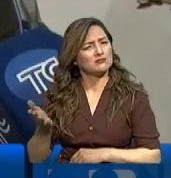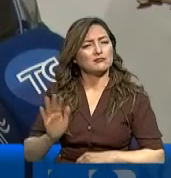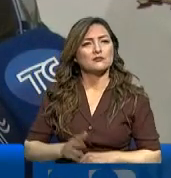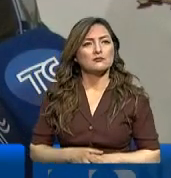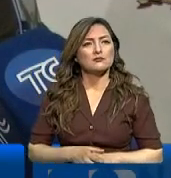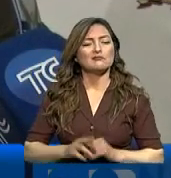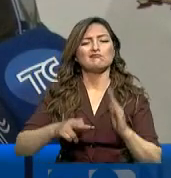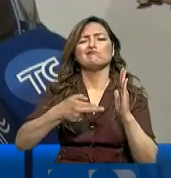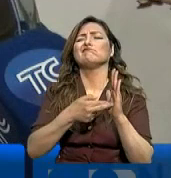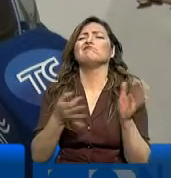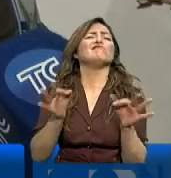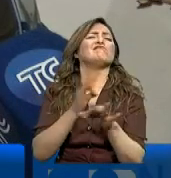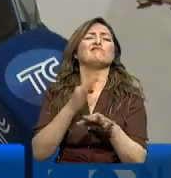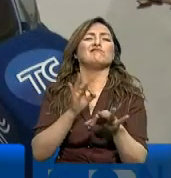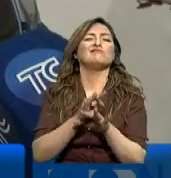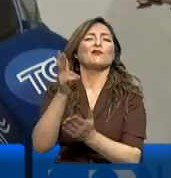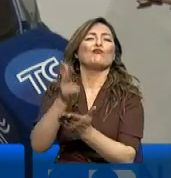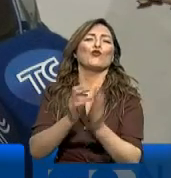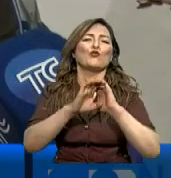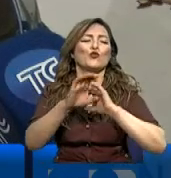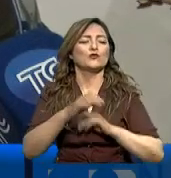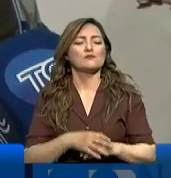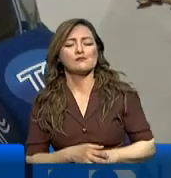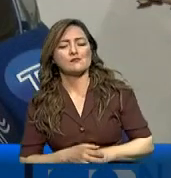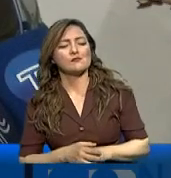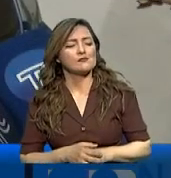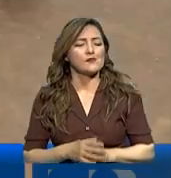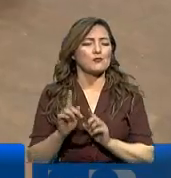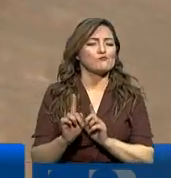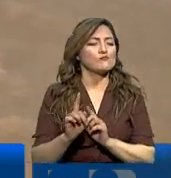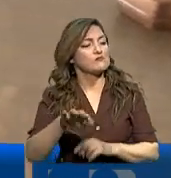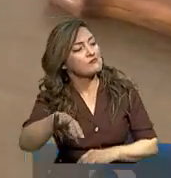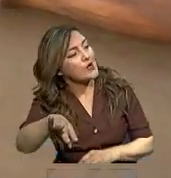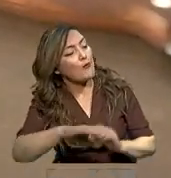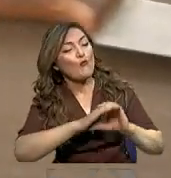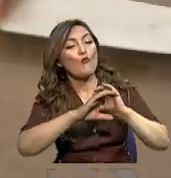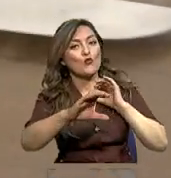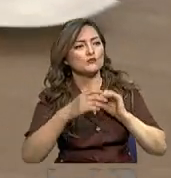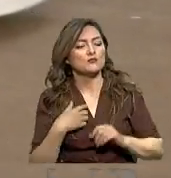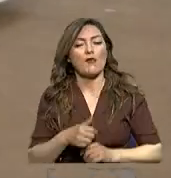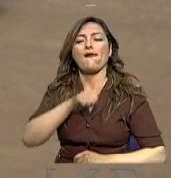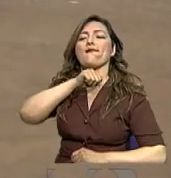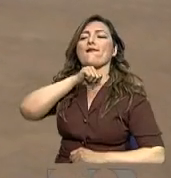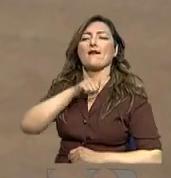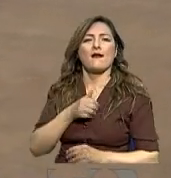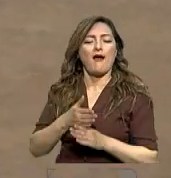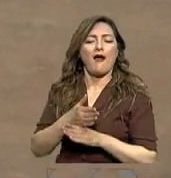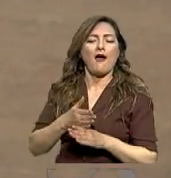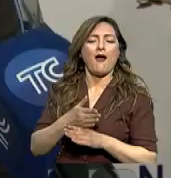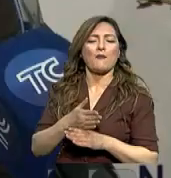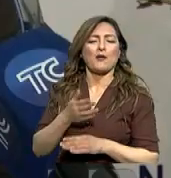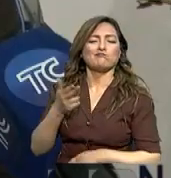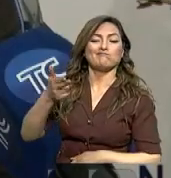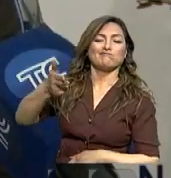funciones prácticamente en las paradas de buses y con los transeúntes. Ellos poseían armas de fuego y armas blancas